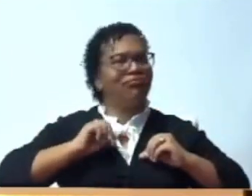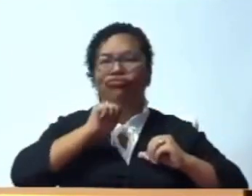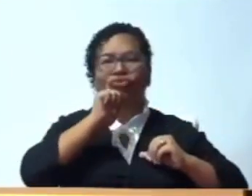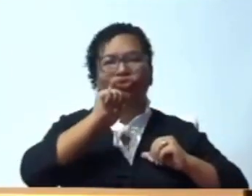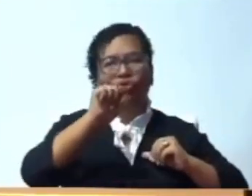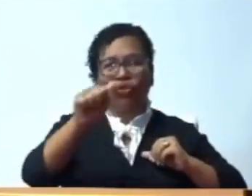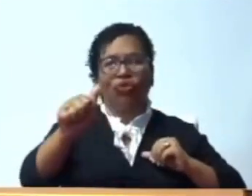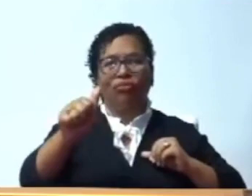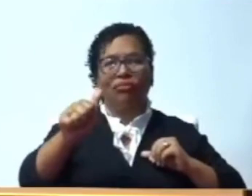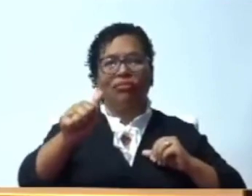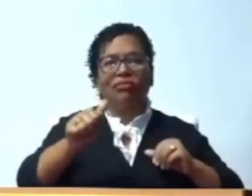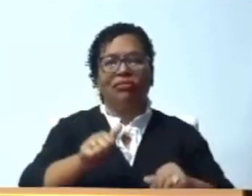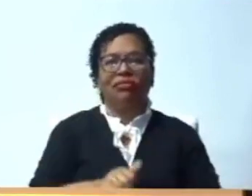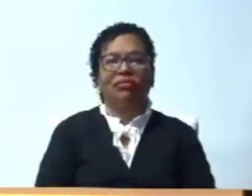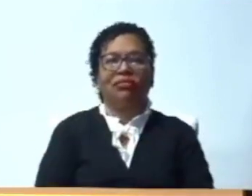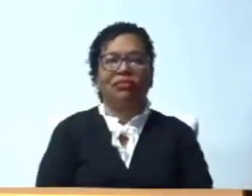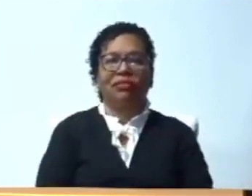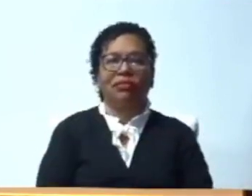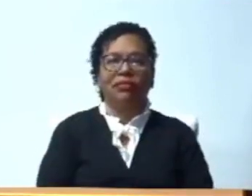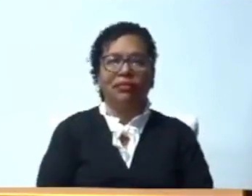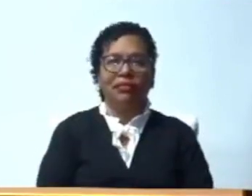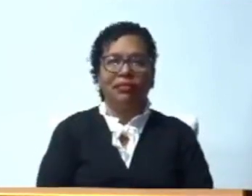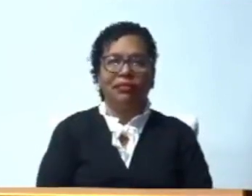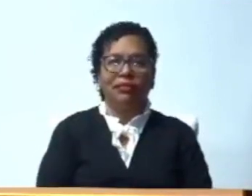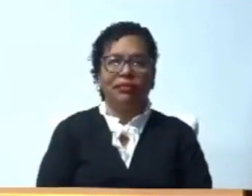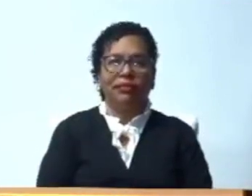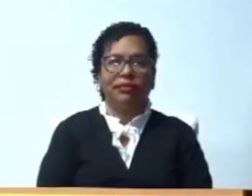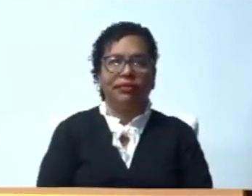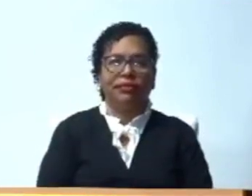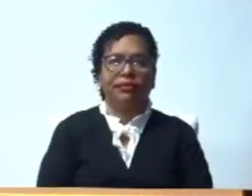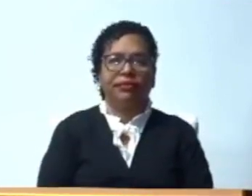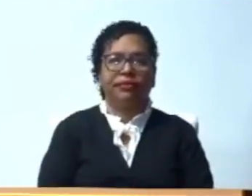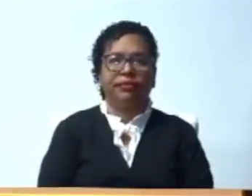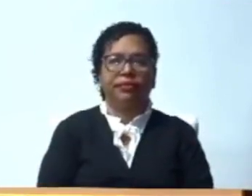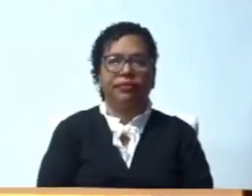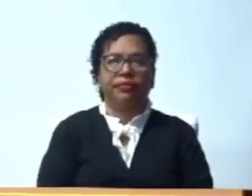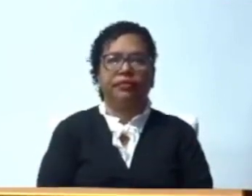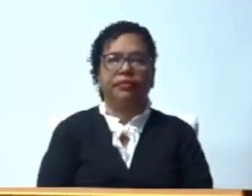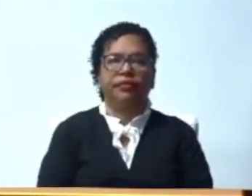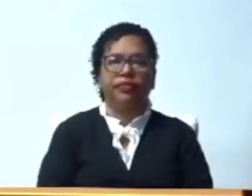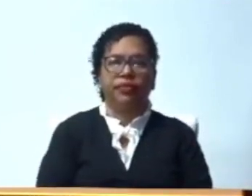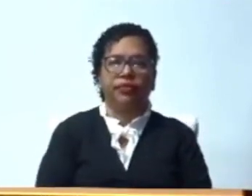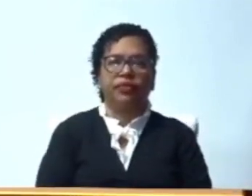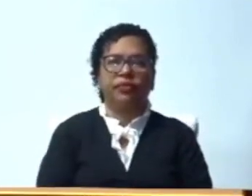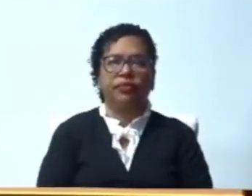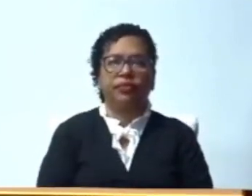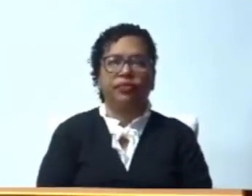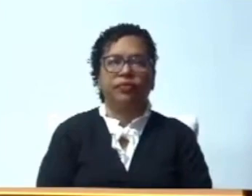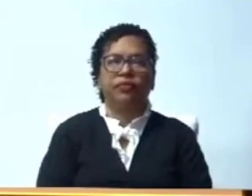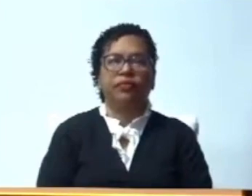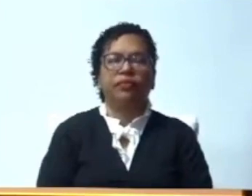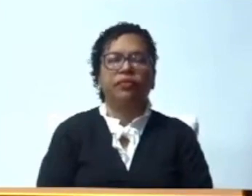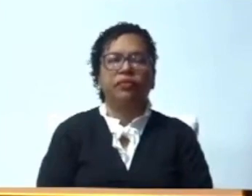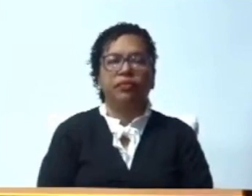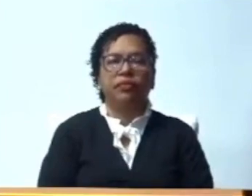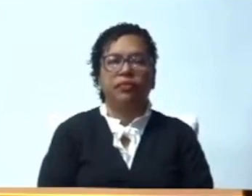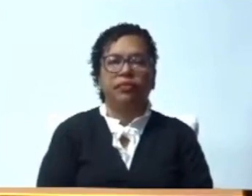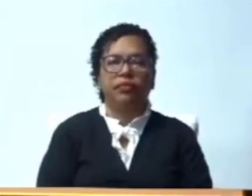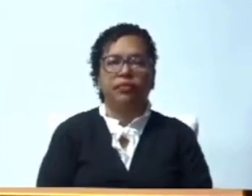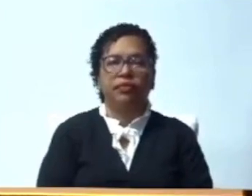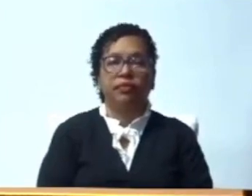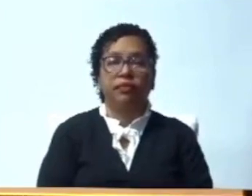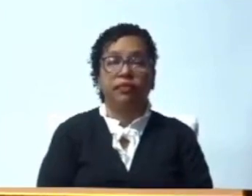país la represión política solo puede generar un clima un clima